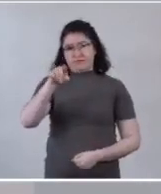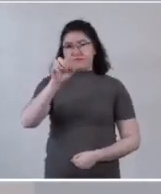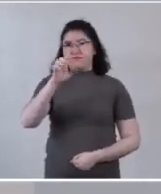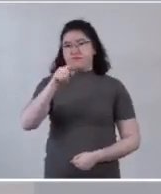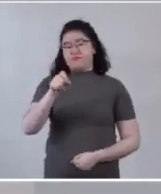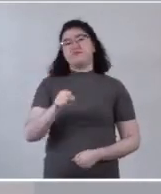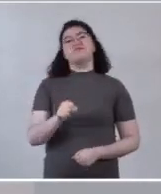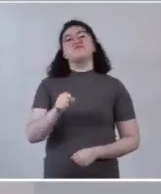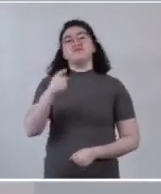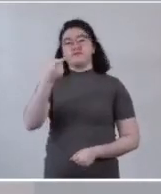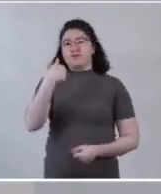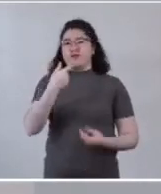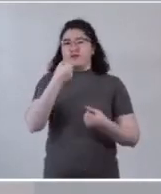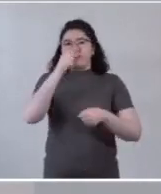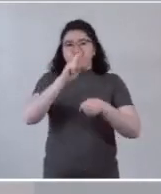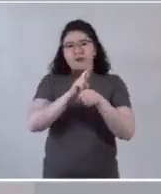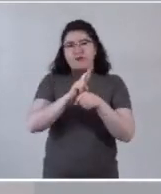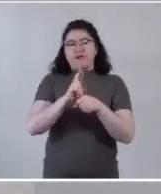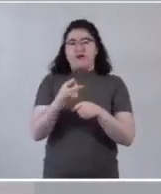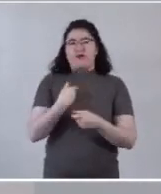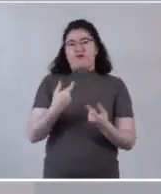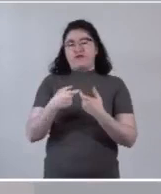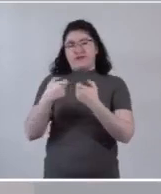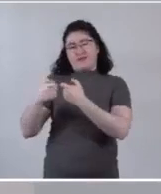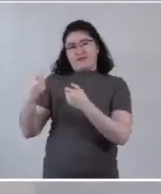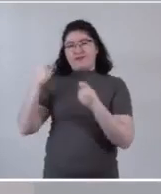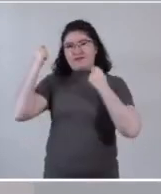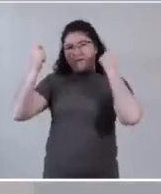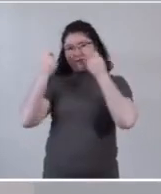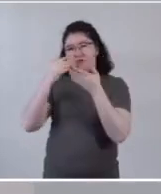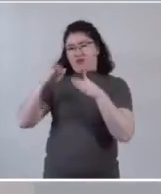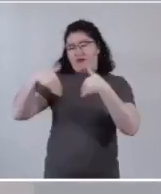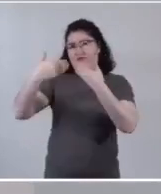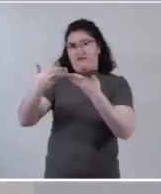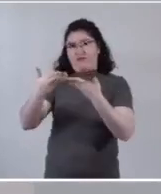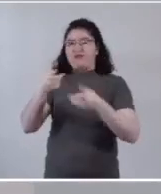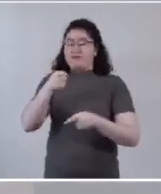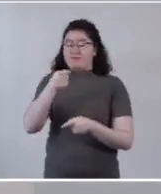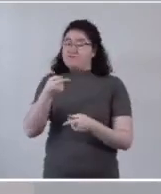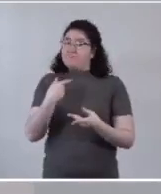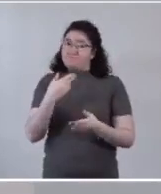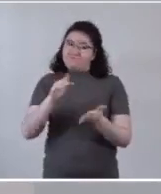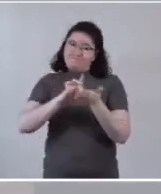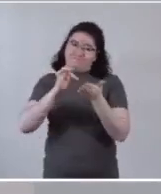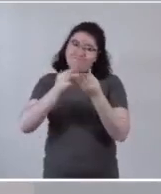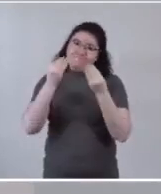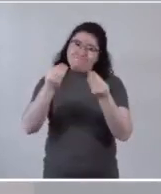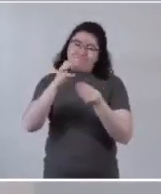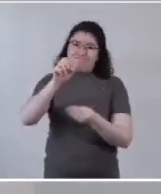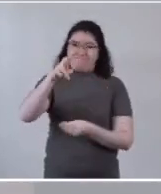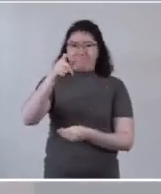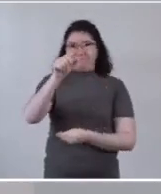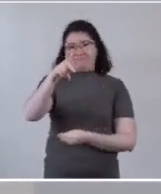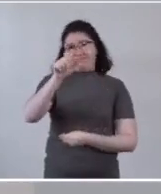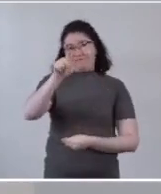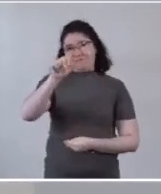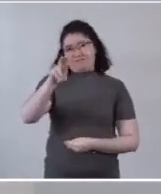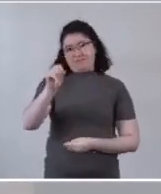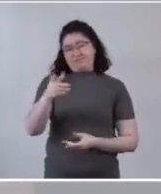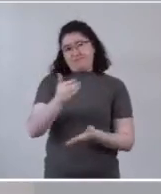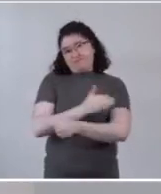para América Latina y el Caribe de la Secretaría de Relaciones Exteriores. Muchas gracias, Maximiliano, por estar con